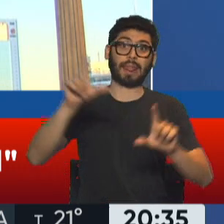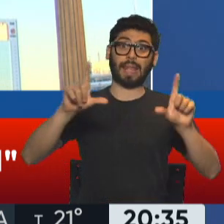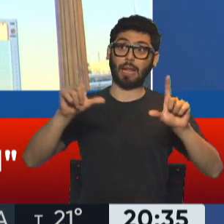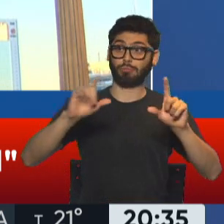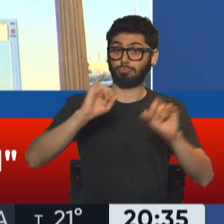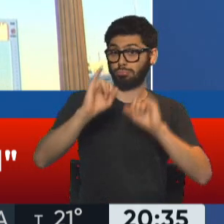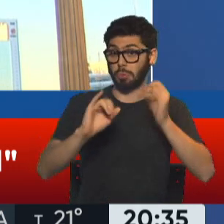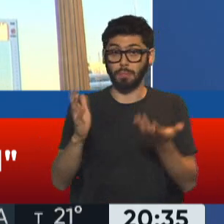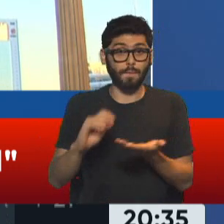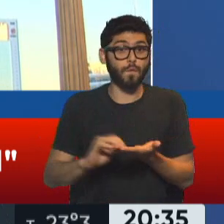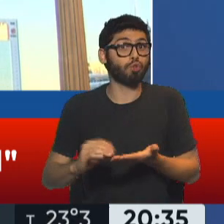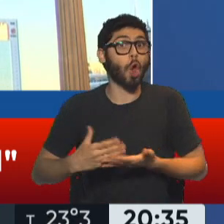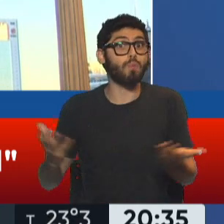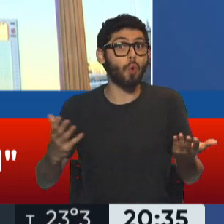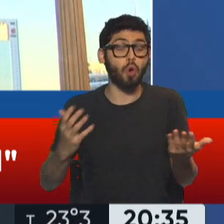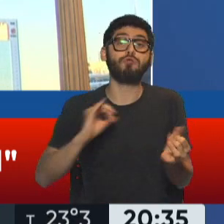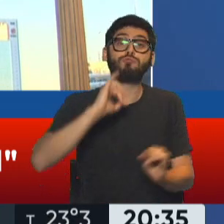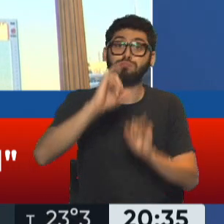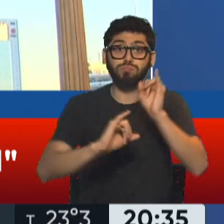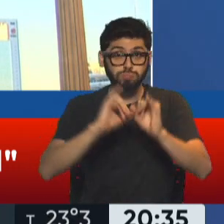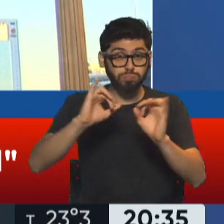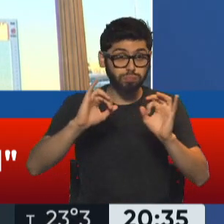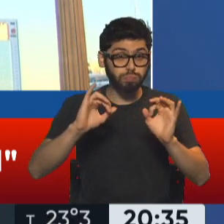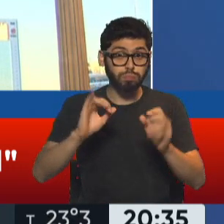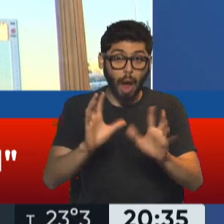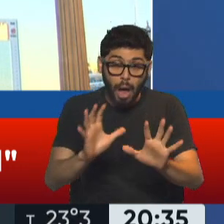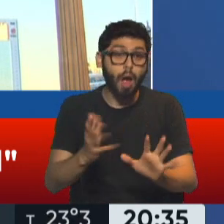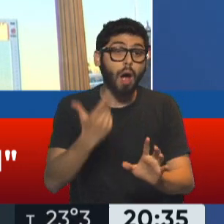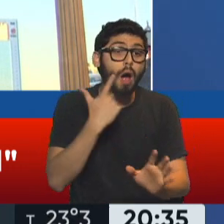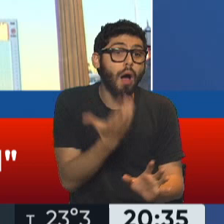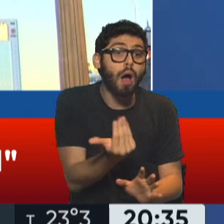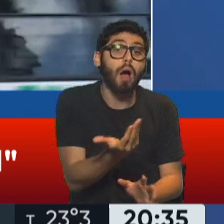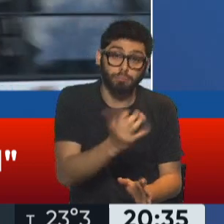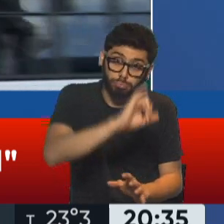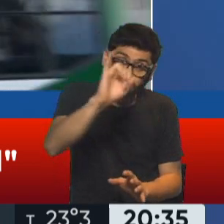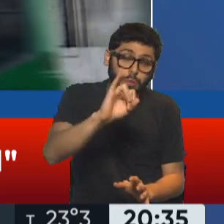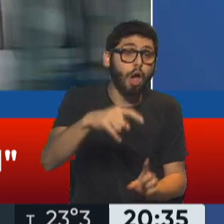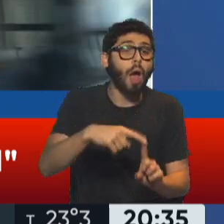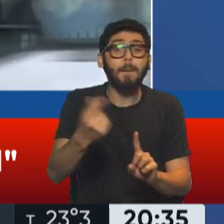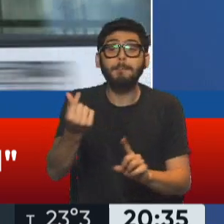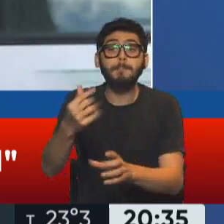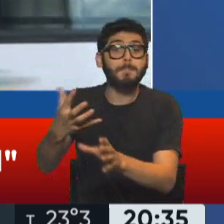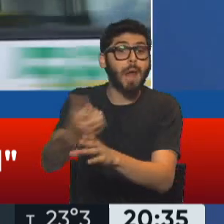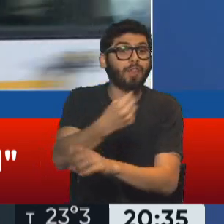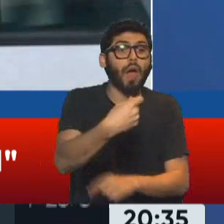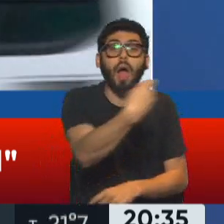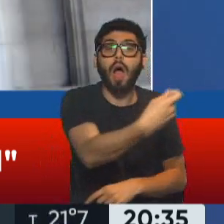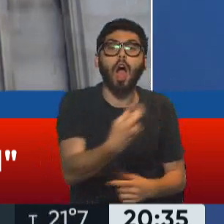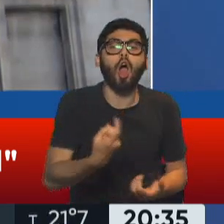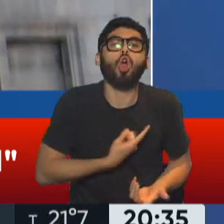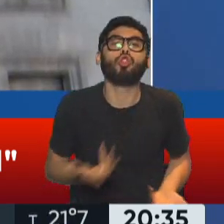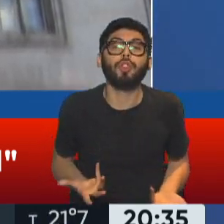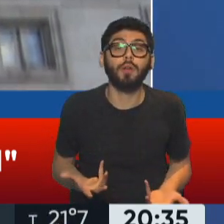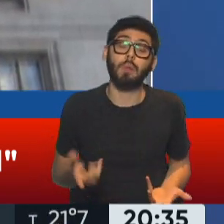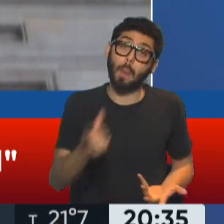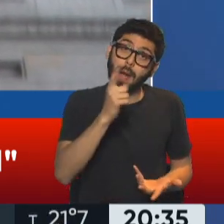cualquier funcionario público, a dónde dice que él que llevaron esa plata que se llevaron del banco. Digo, me parece que cada uno tiene que empezar a